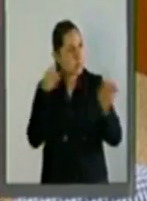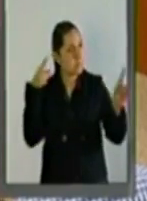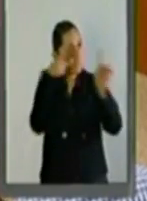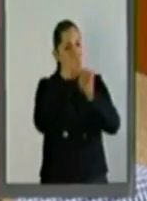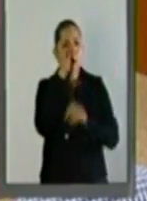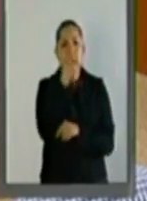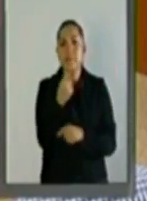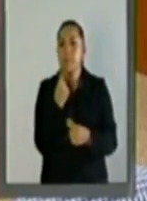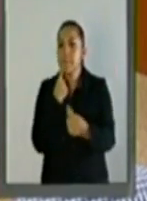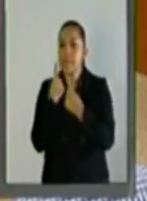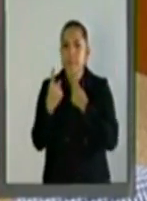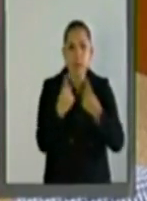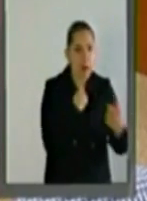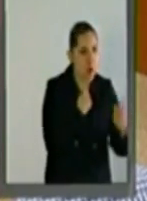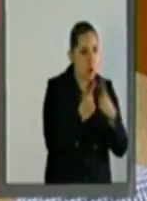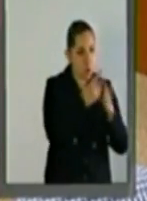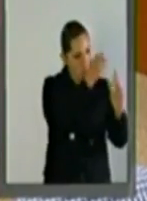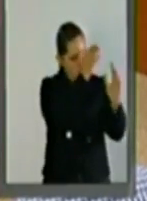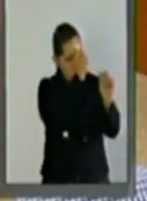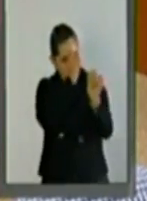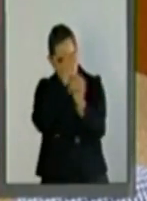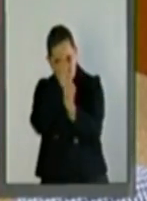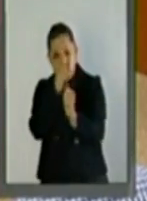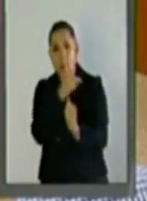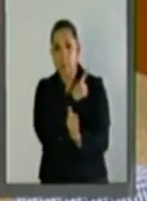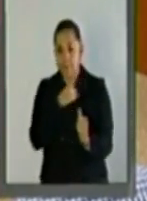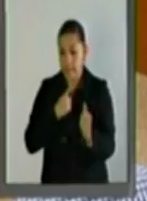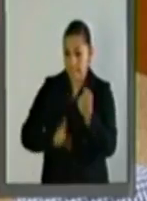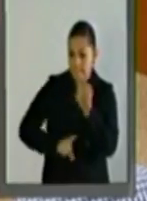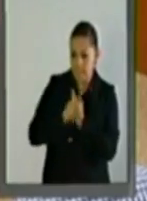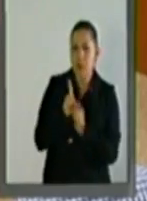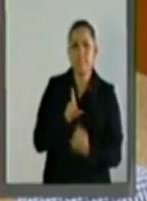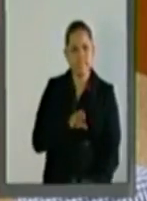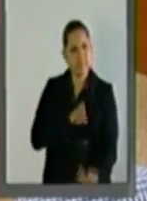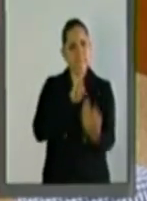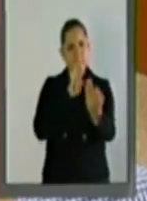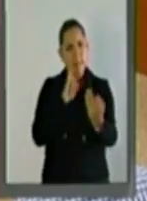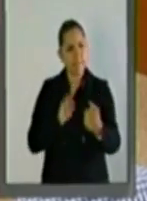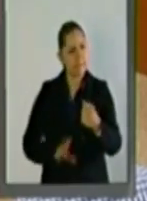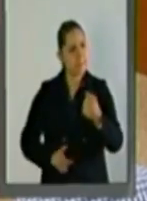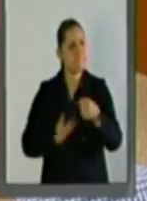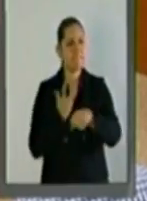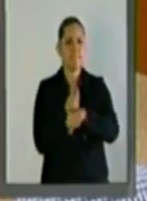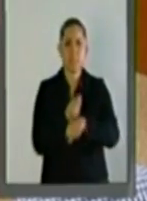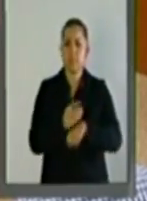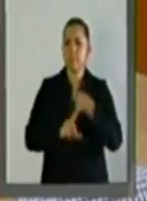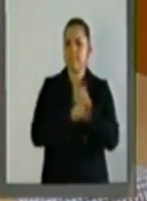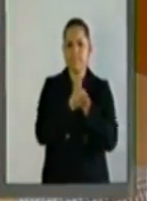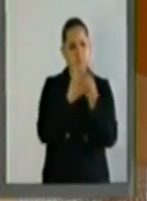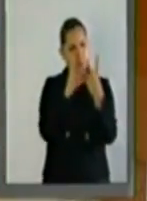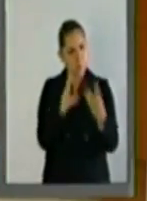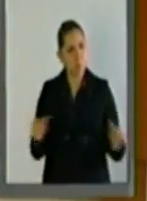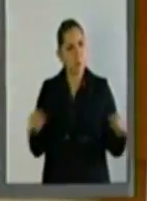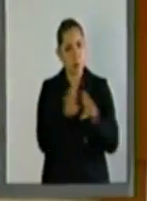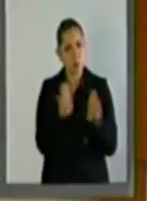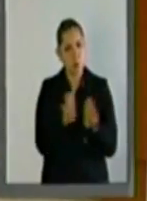los acuerdos y afrontar de cara a las circunstancias los problemas de nuestro país. Es cuanto, señor presidente.